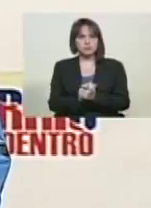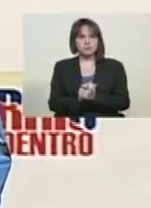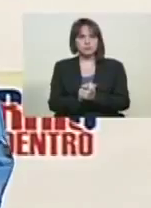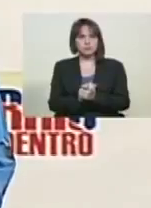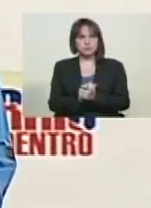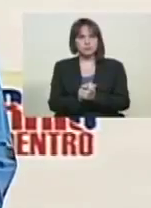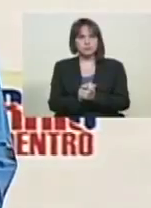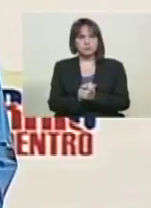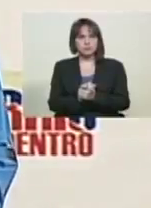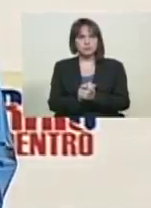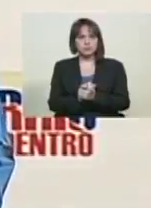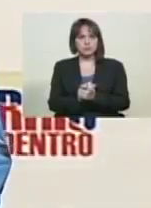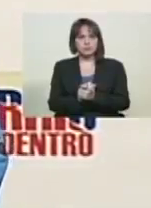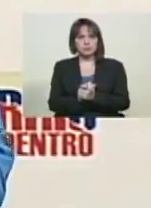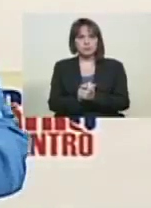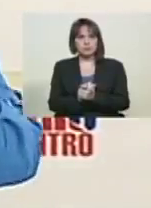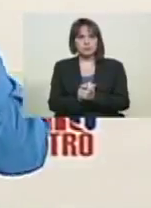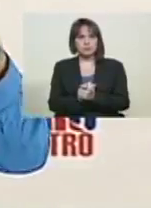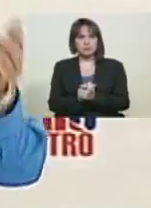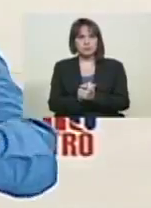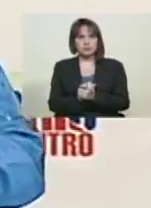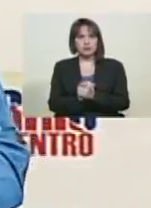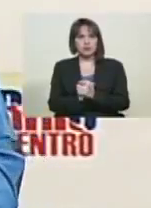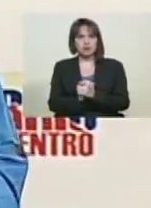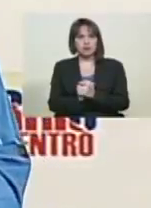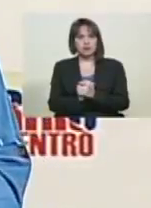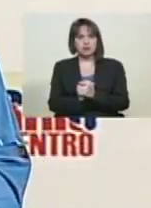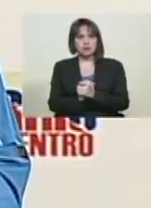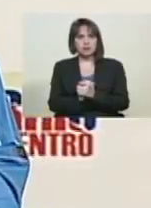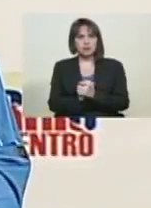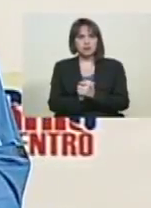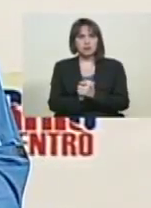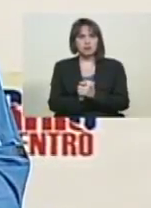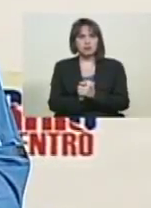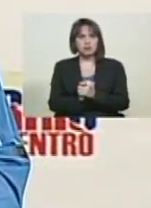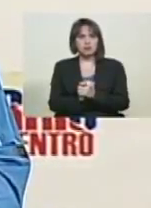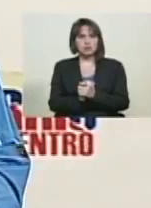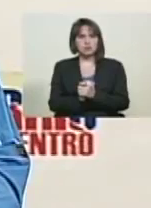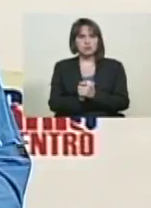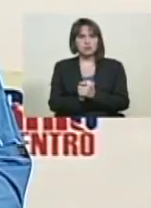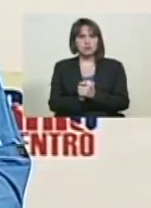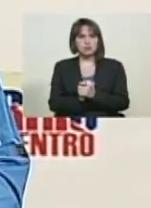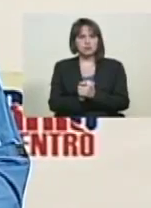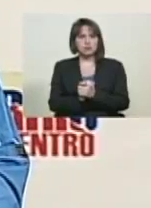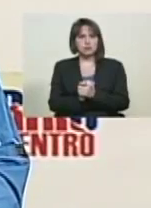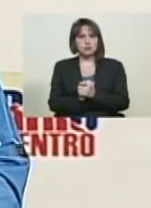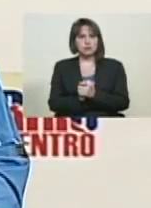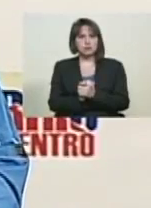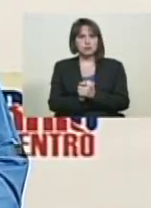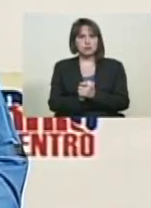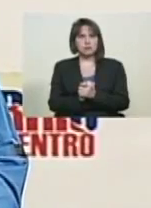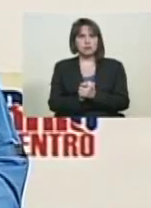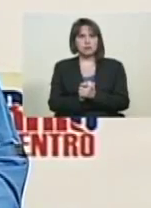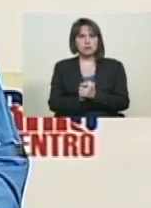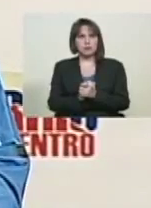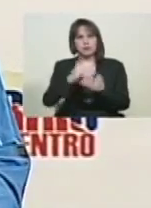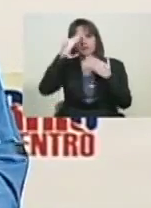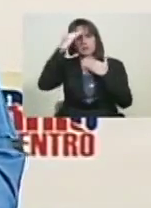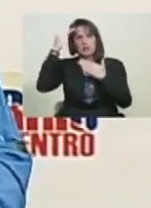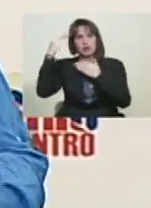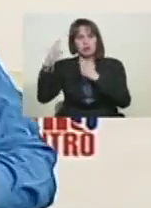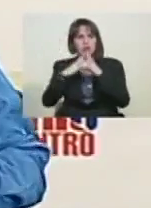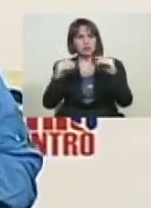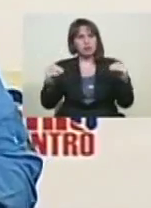Bueno, no le había dado mi saludo a la orquesta de Edmundo Pérez Mundito, a los músicos, a